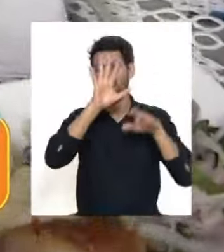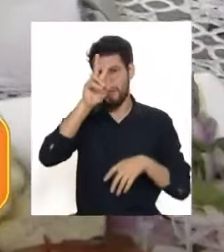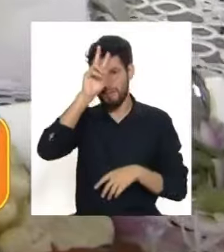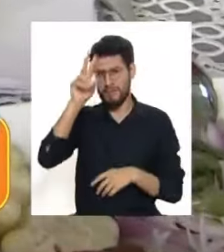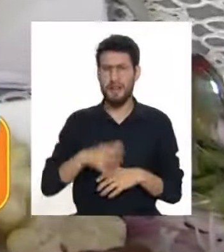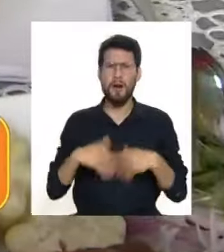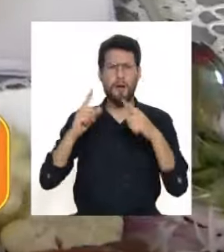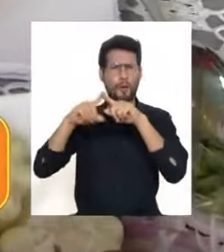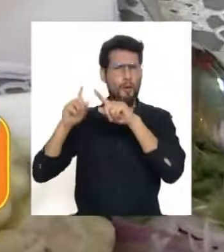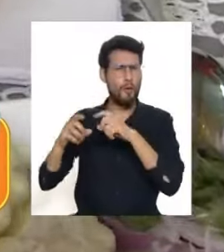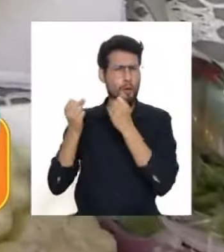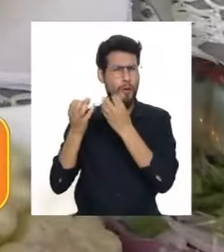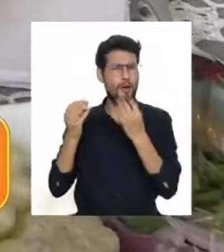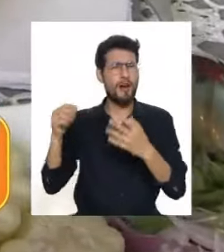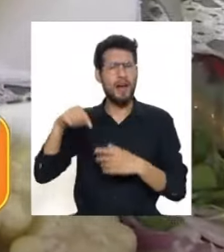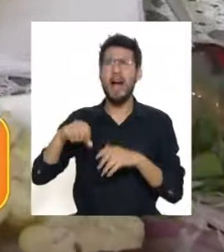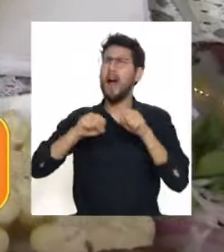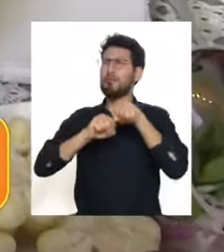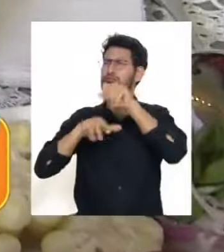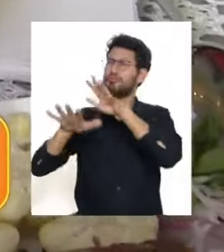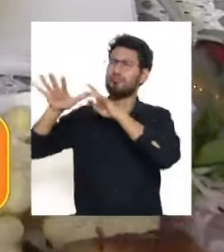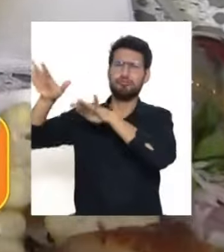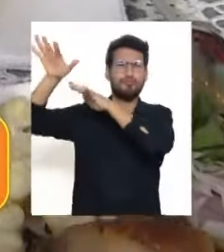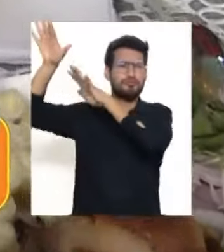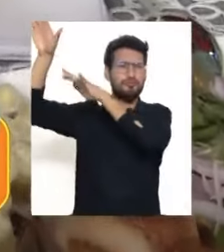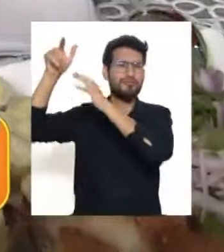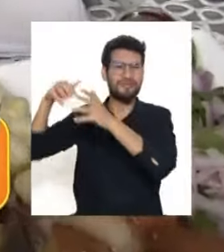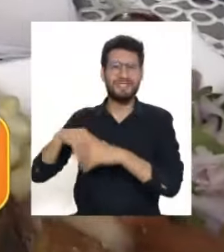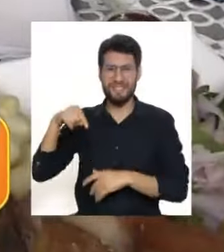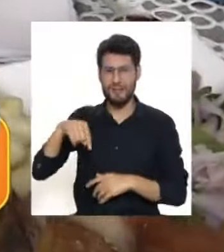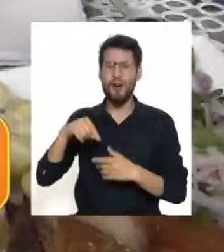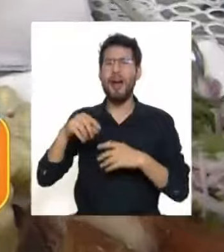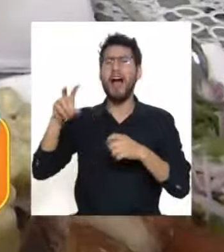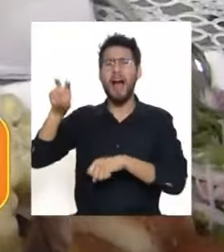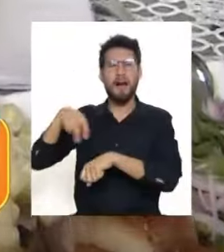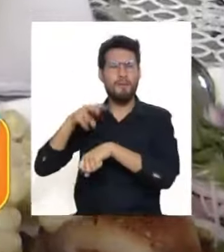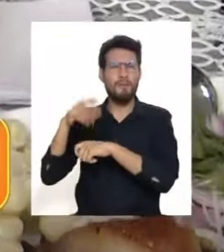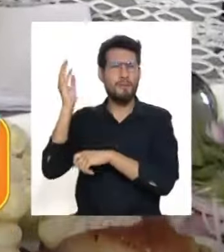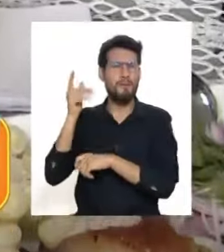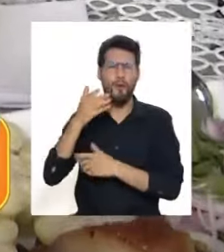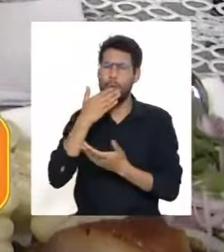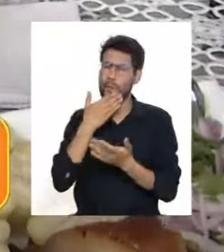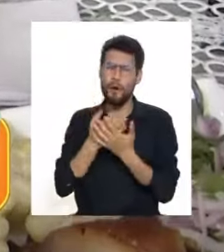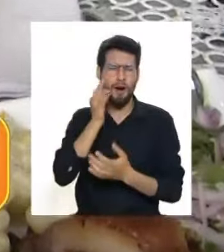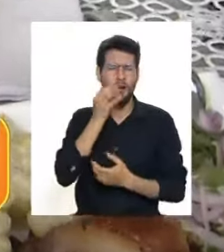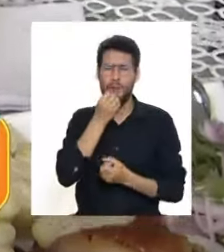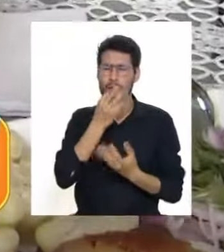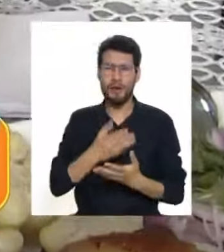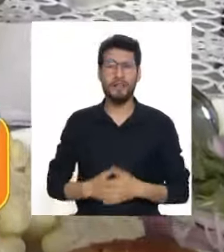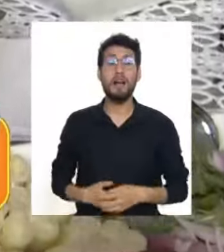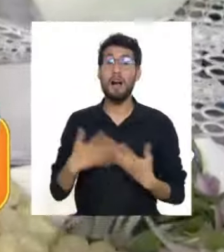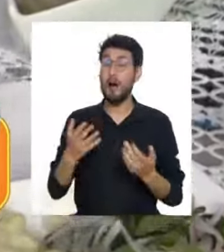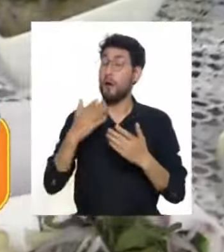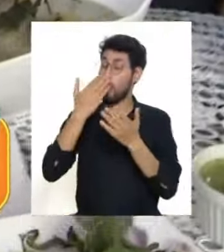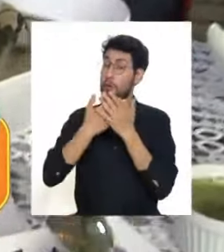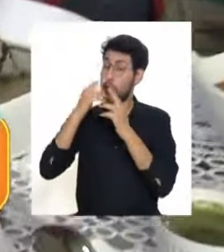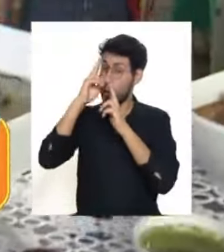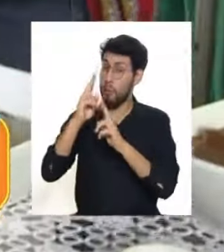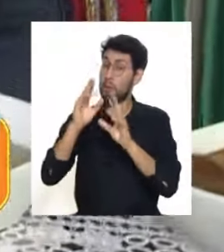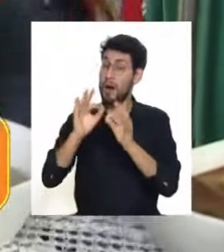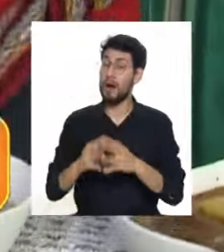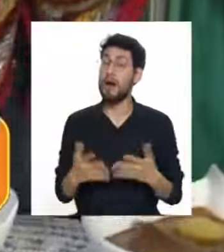a miles de metros de altura es donde se cultiva esta papa riquísima, muy saludable y por supuesto homenajear